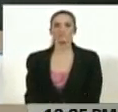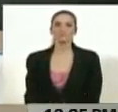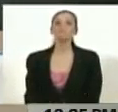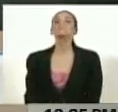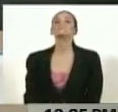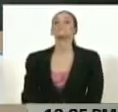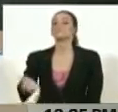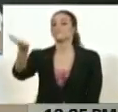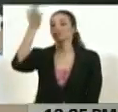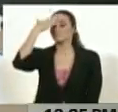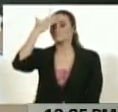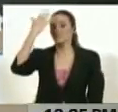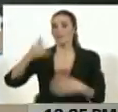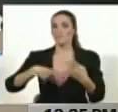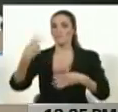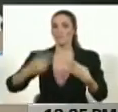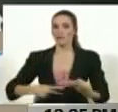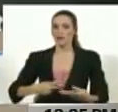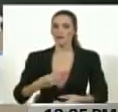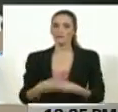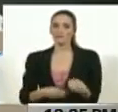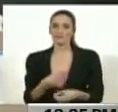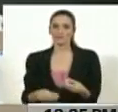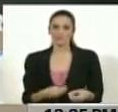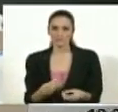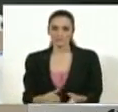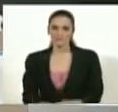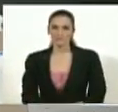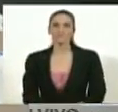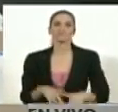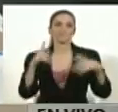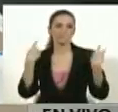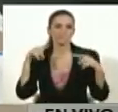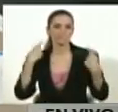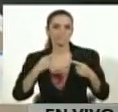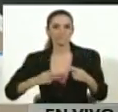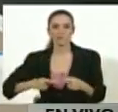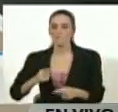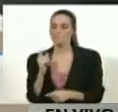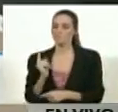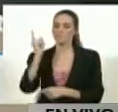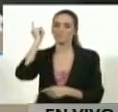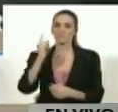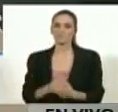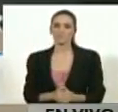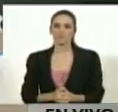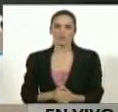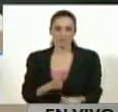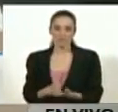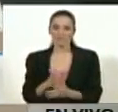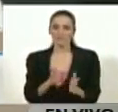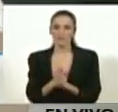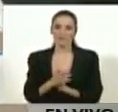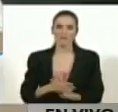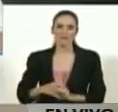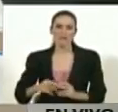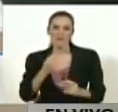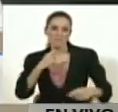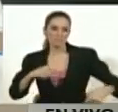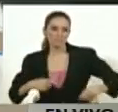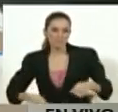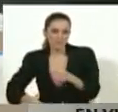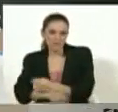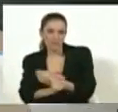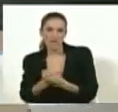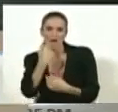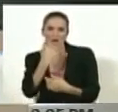Nosotros sabemos el plan que se Estaba tratando de imponer a través de chantajes viles a través de